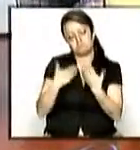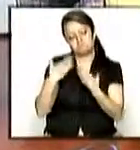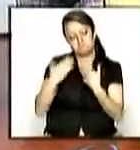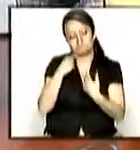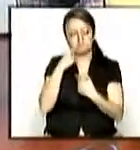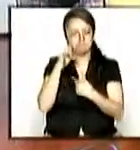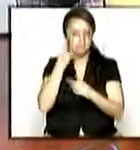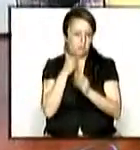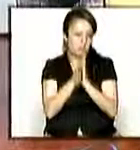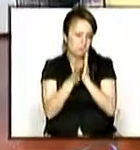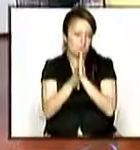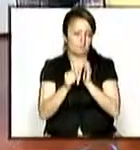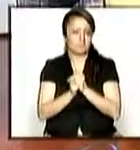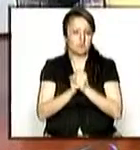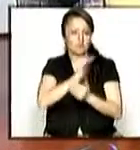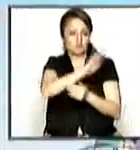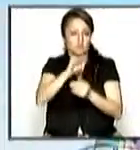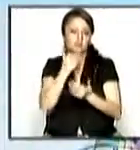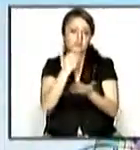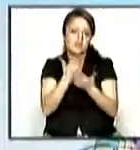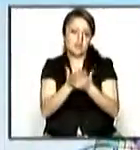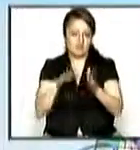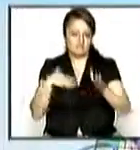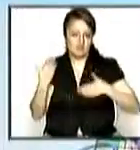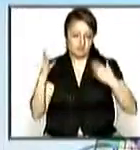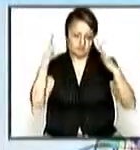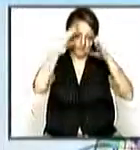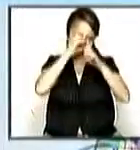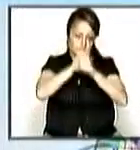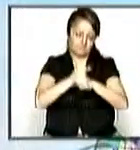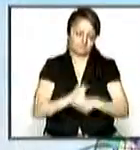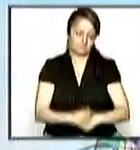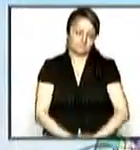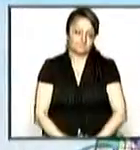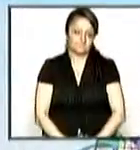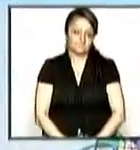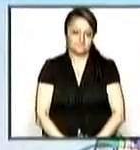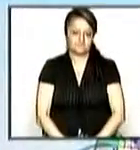espacio. A todos ustedes muchas gracias, feliz noche. Feliz noche. Feliz noche.